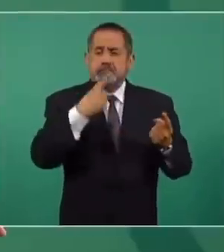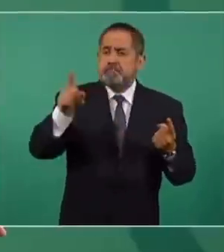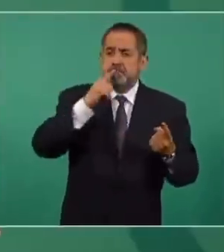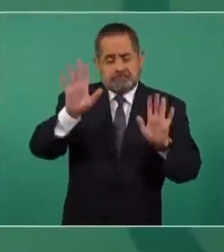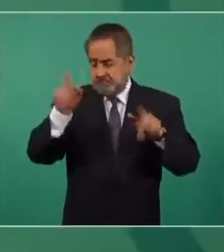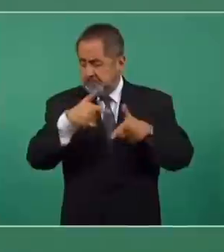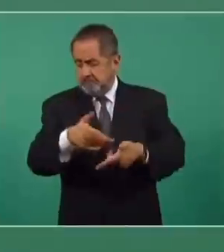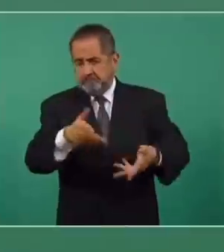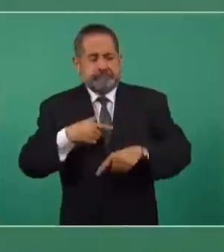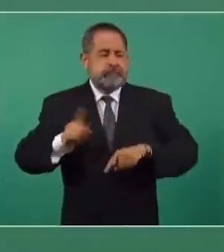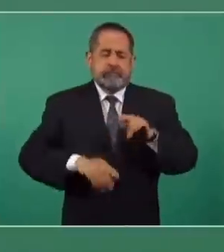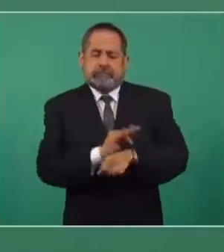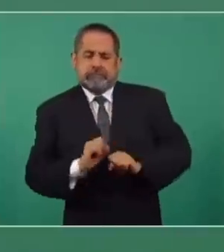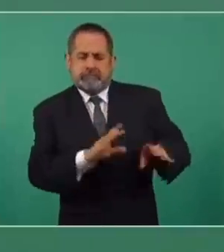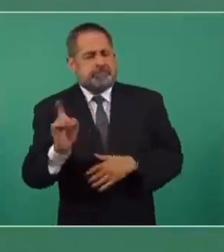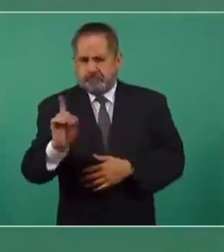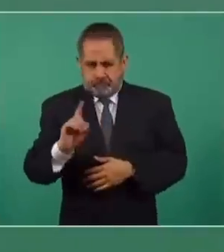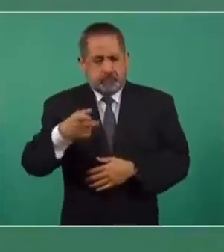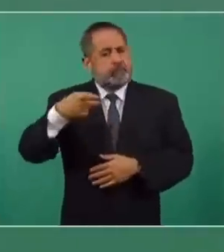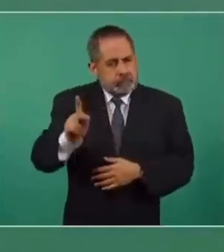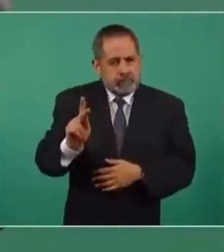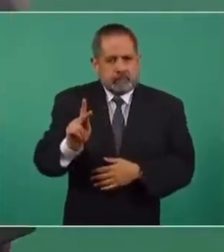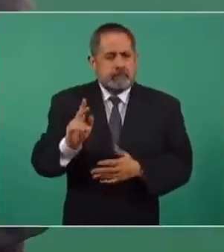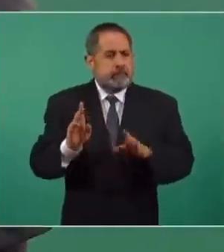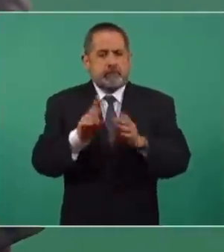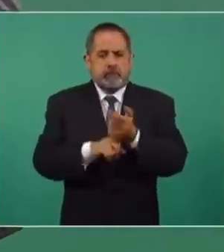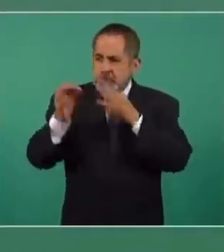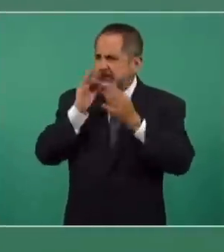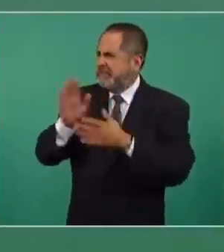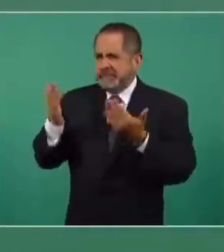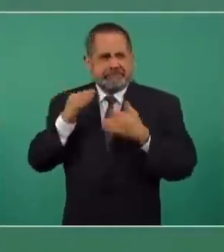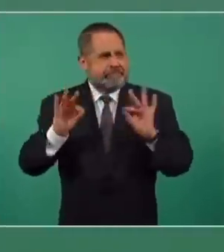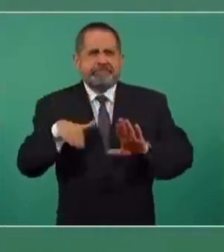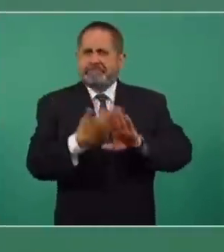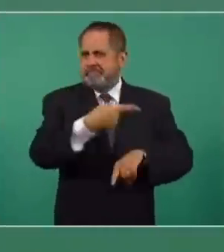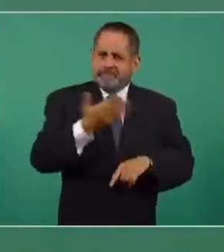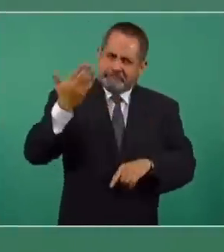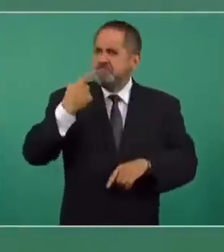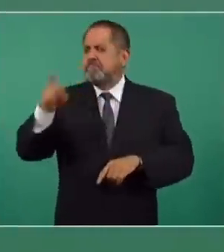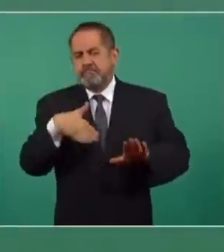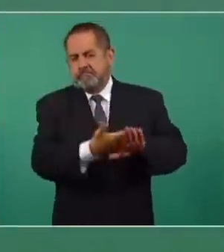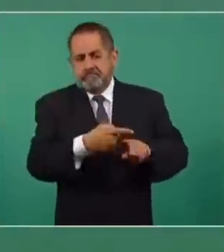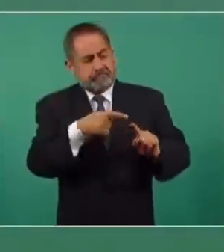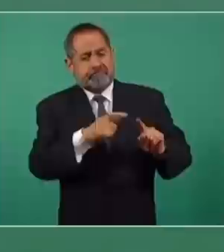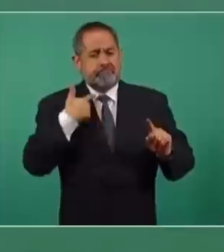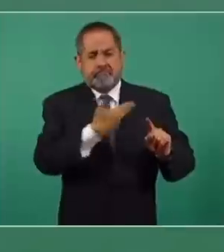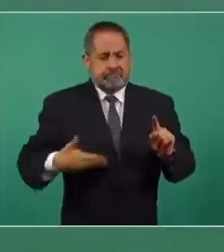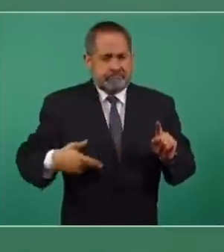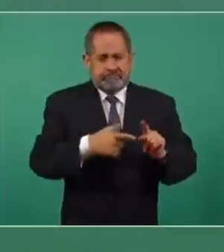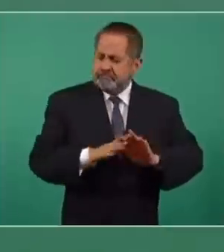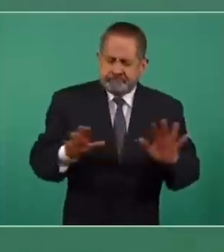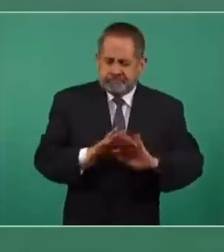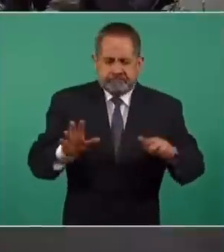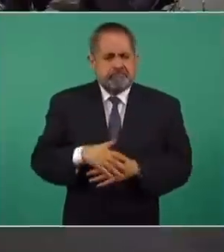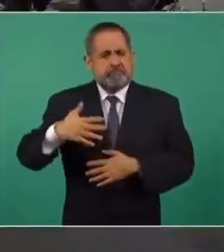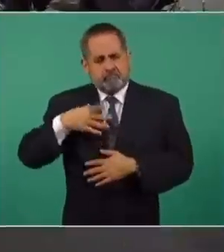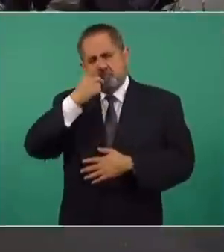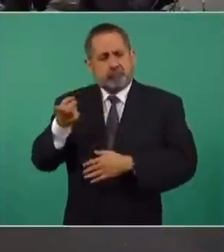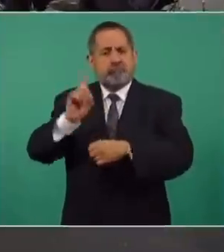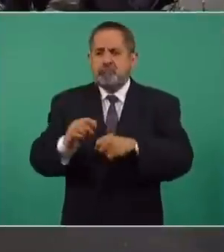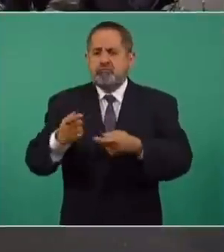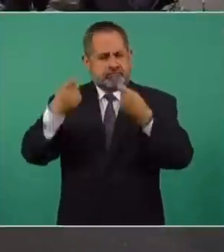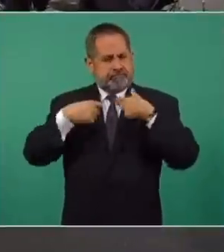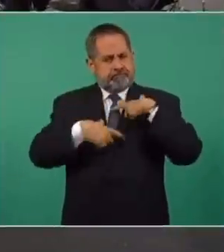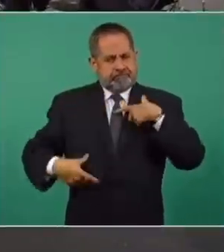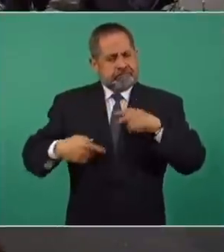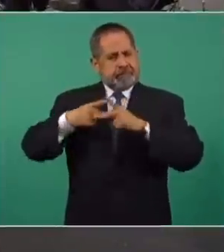tapadera de nadie. Pero nosotros no vamos a auspiciar, a promover ninguna denuncia en contra de expresidentes. Y así lo dije desde que tomé posesión,